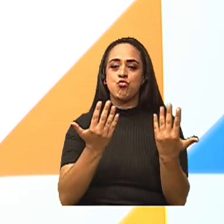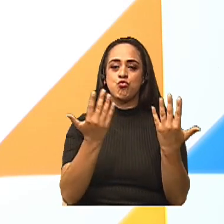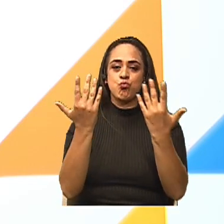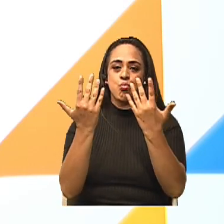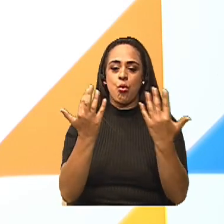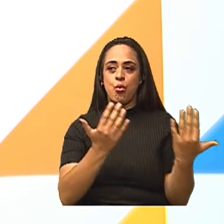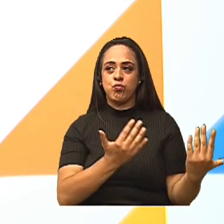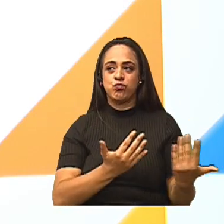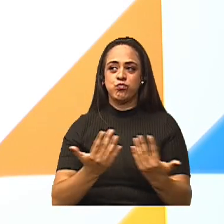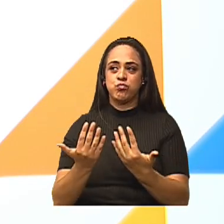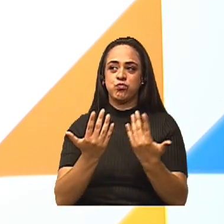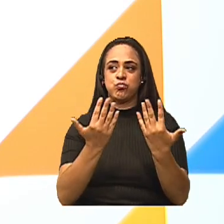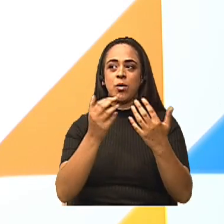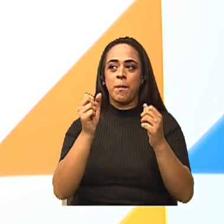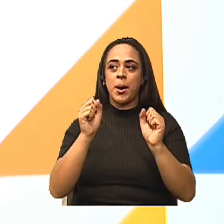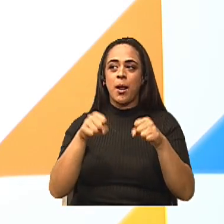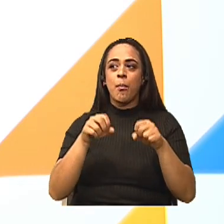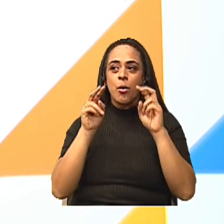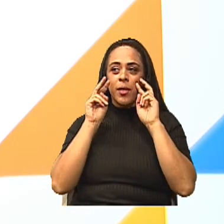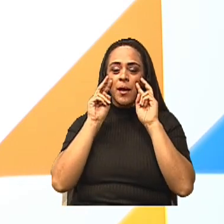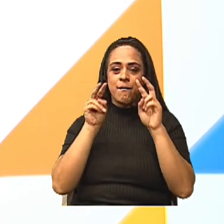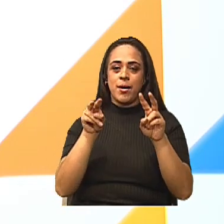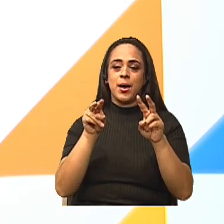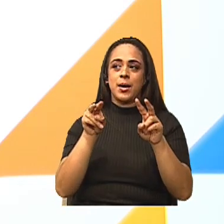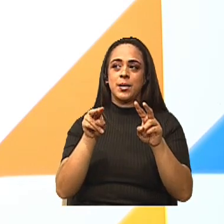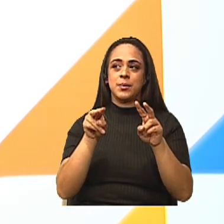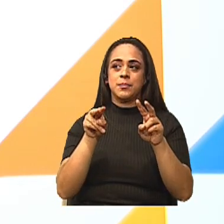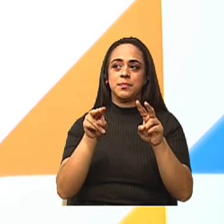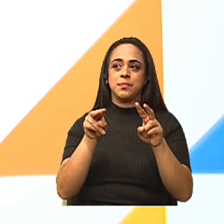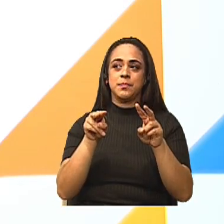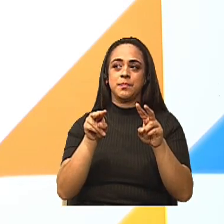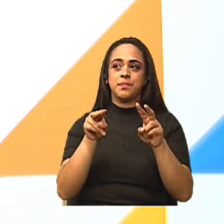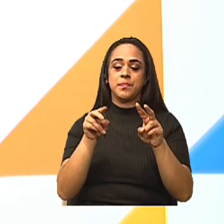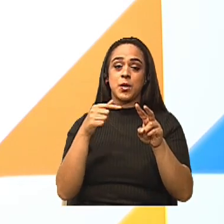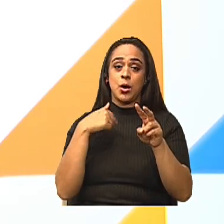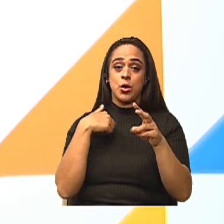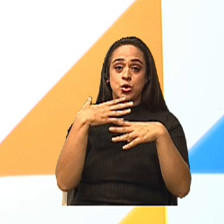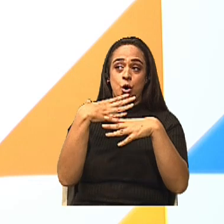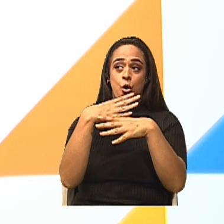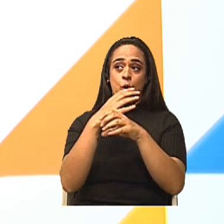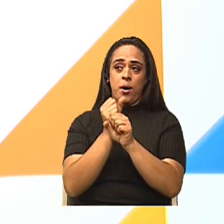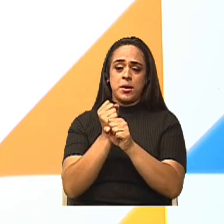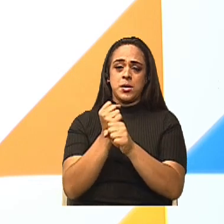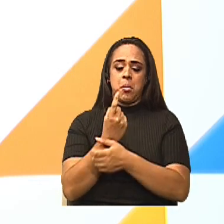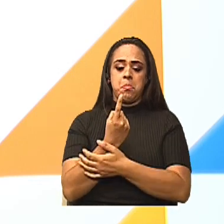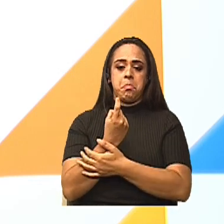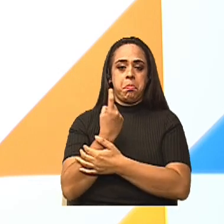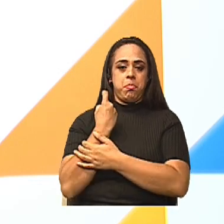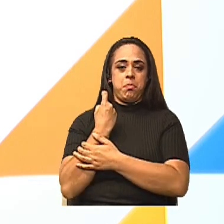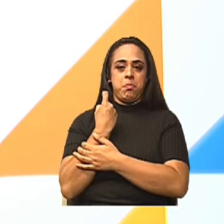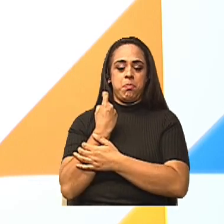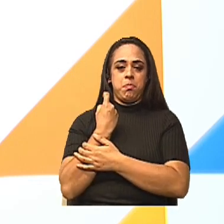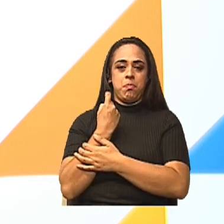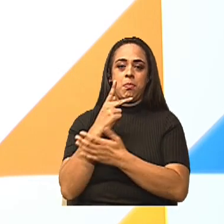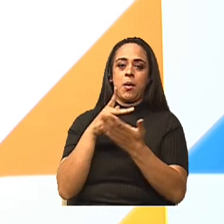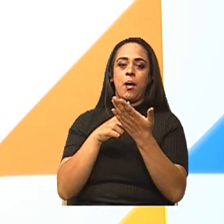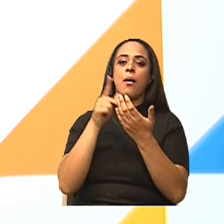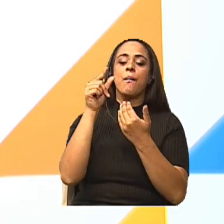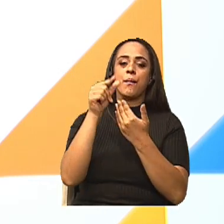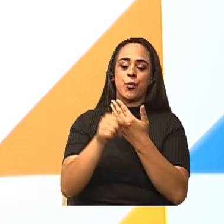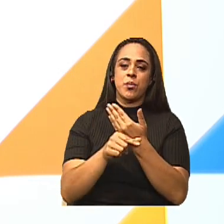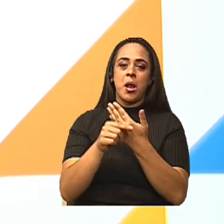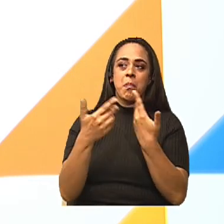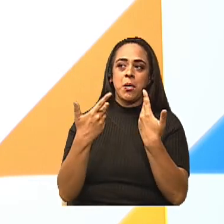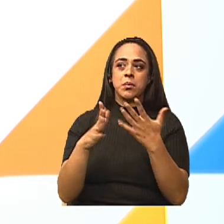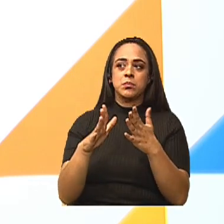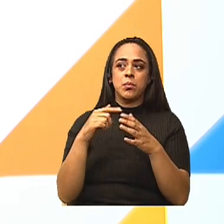humo, para poder ver el efecto, ok, yo hice esto hace ratito, el programa avanzado, y yo creo que